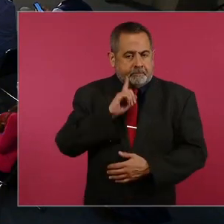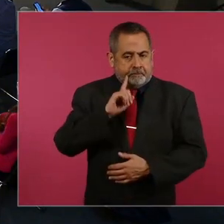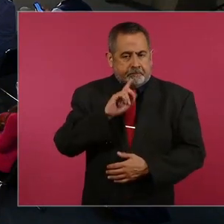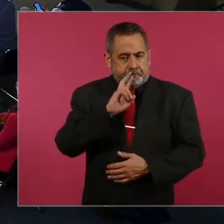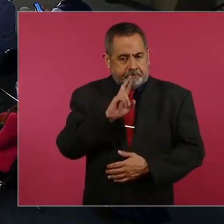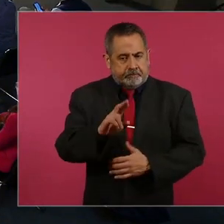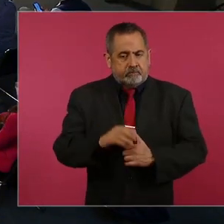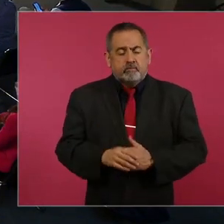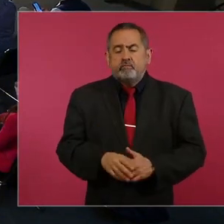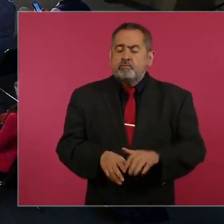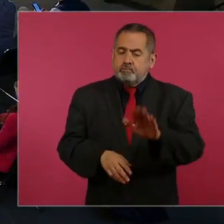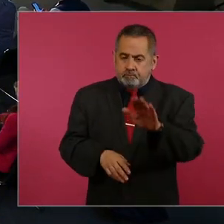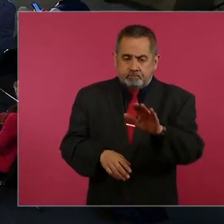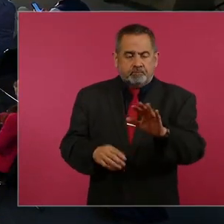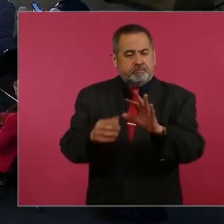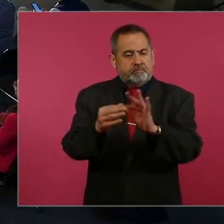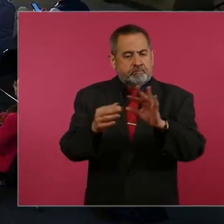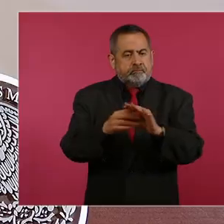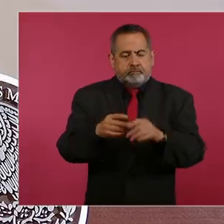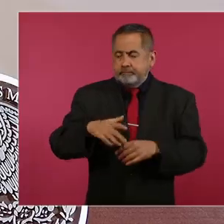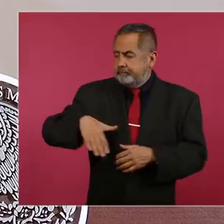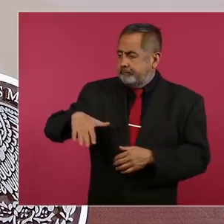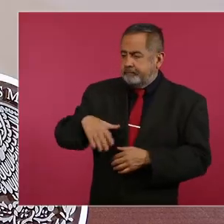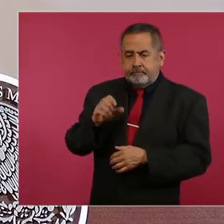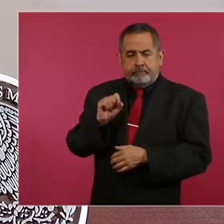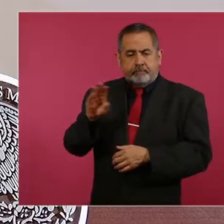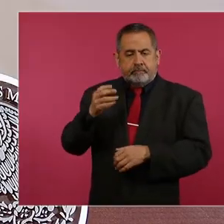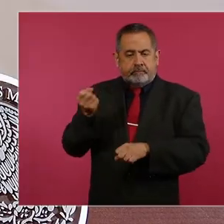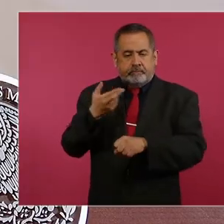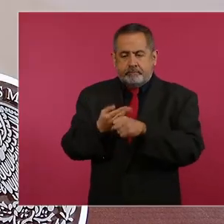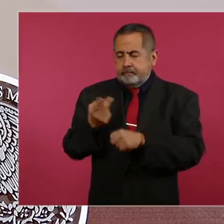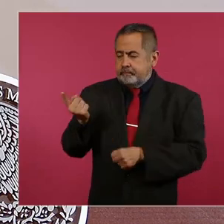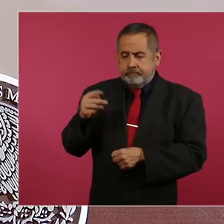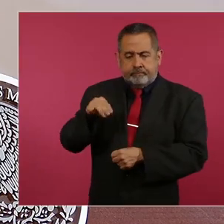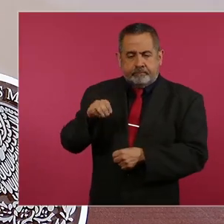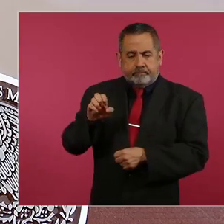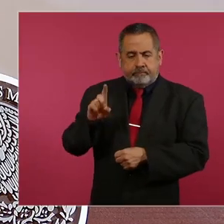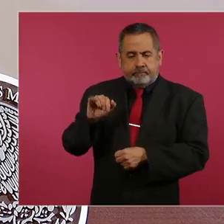lo comentaban el subsecretario Medina,